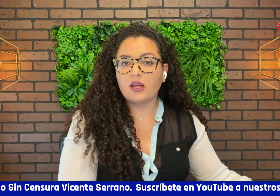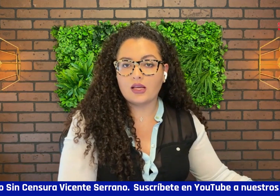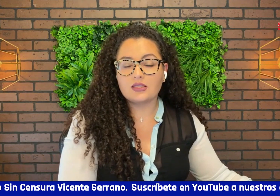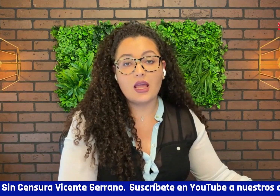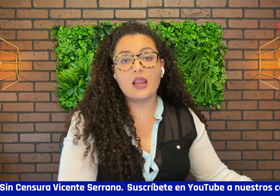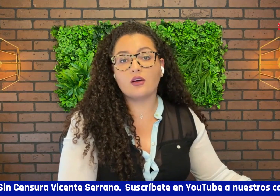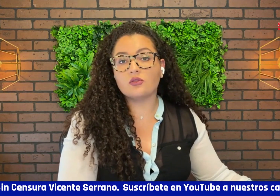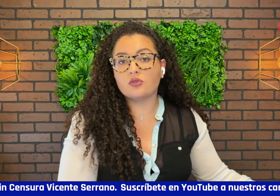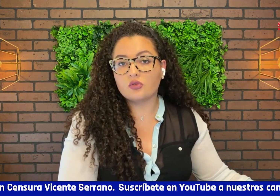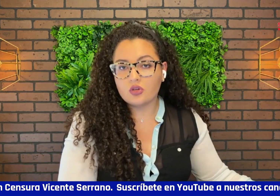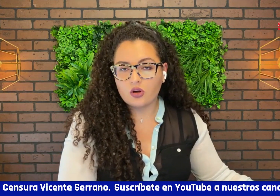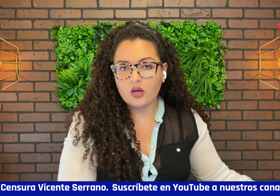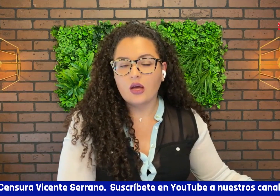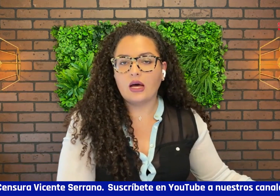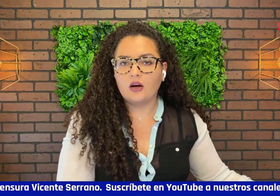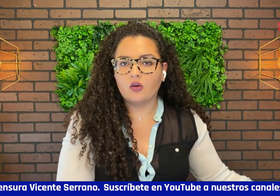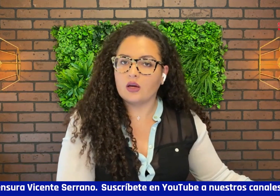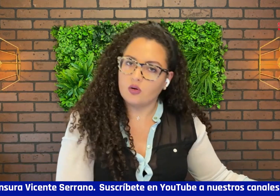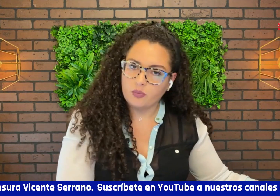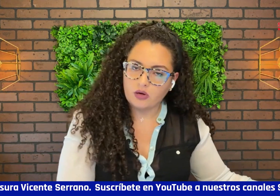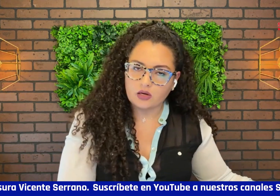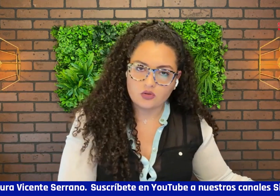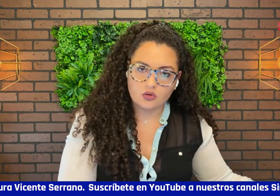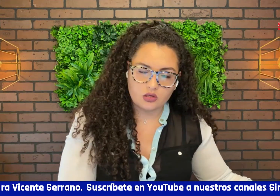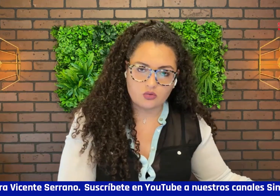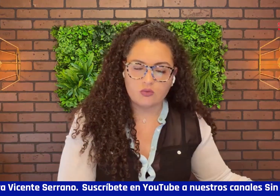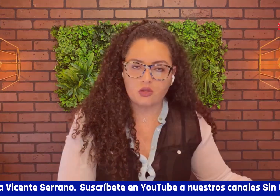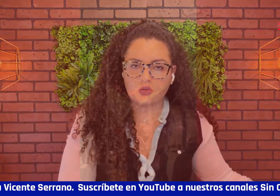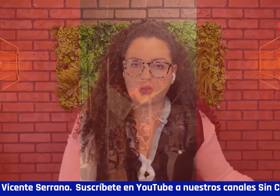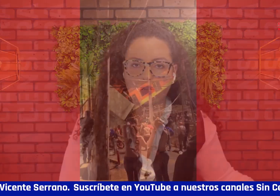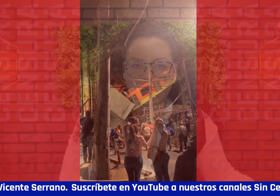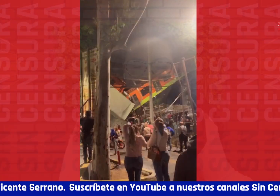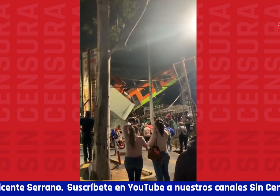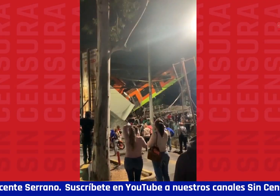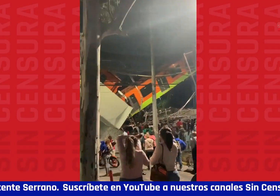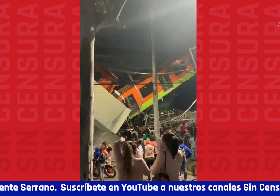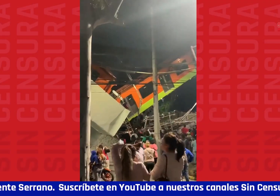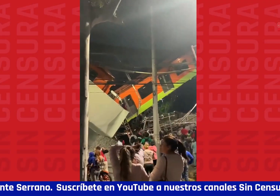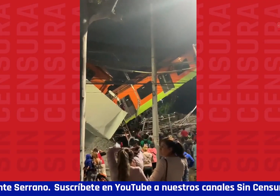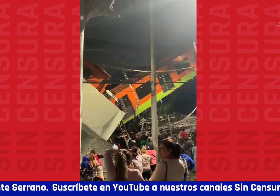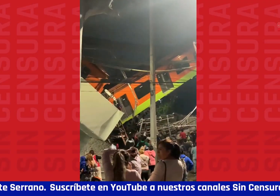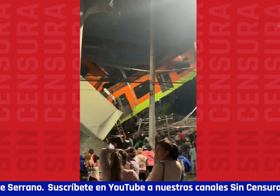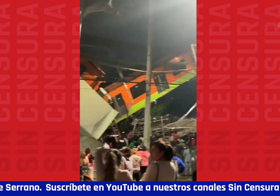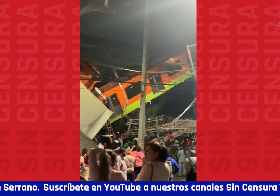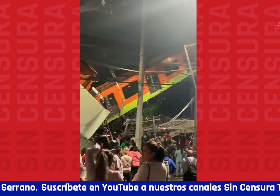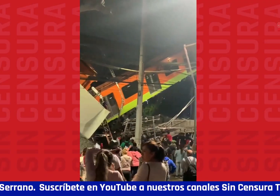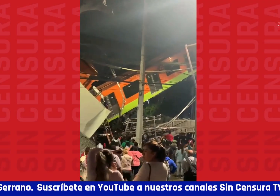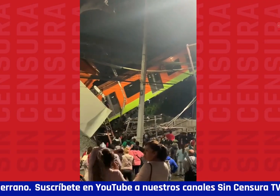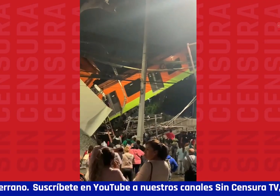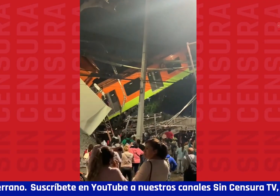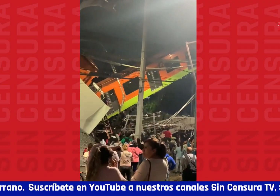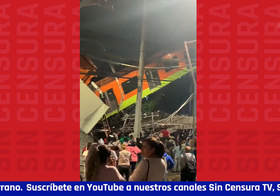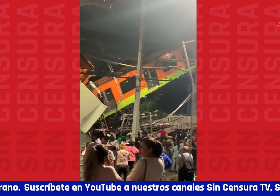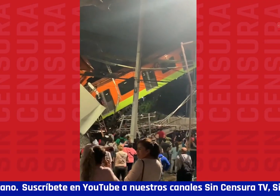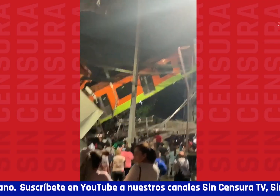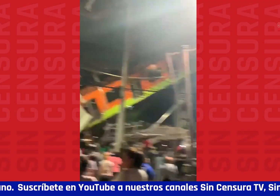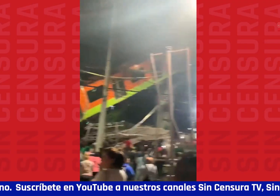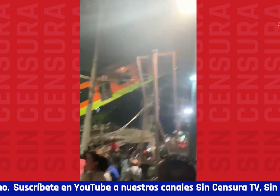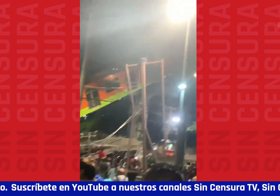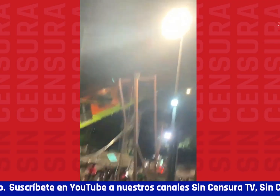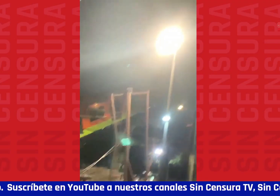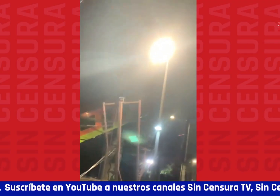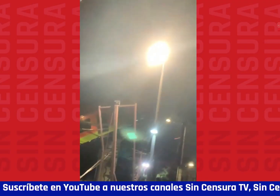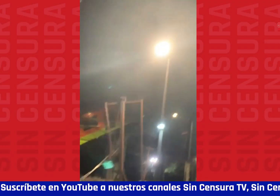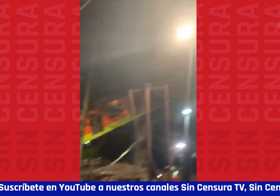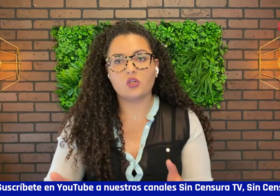efectivamente, fallas en la construcción, algo que Grupo Carso en su momento tendrá que responder. Pero ahí no acaba